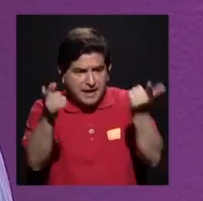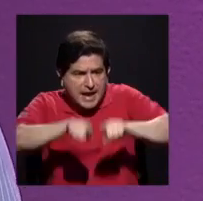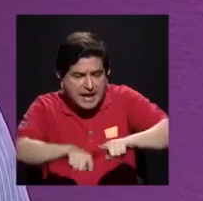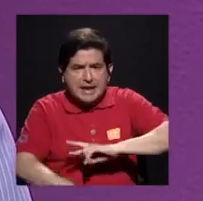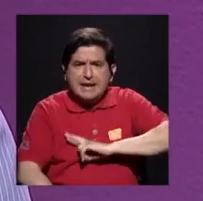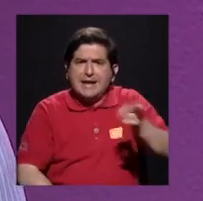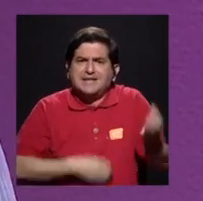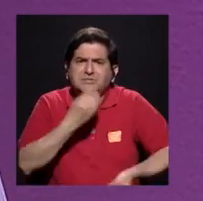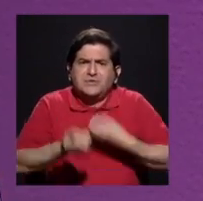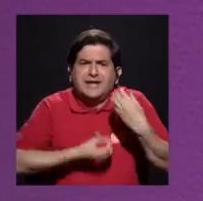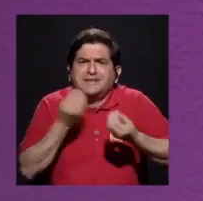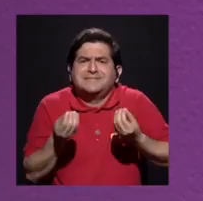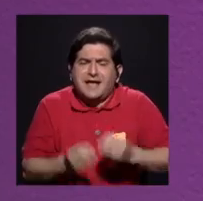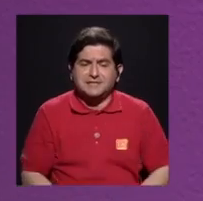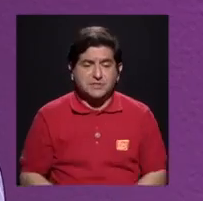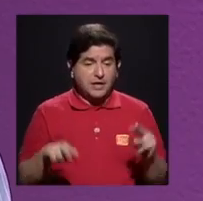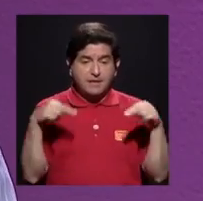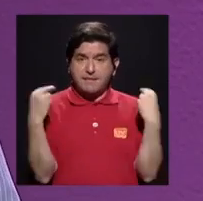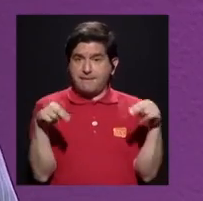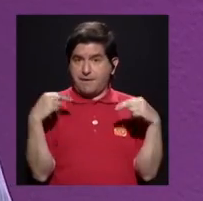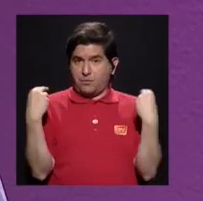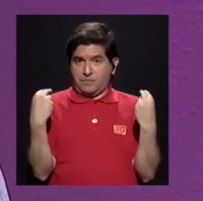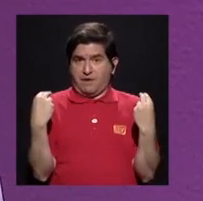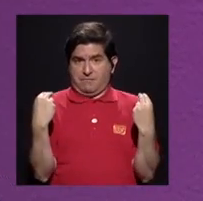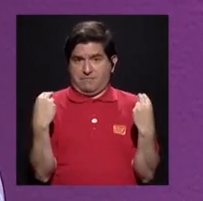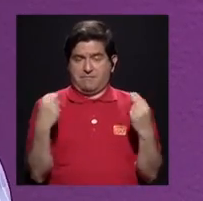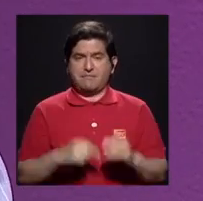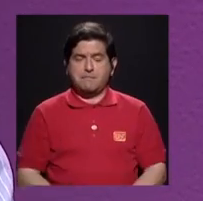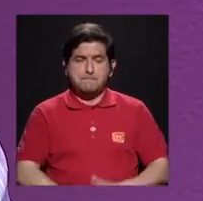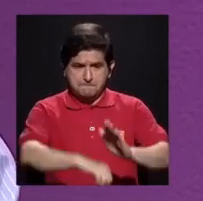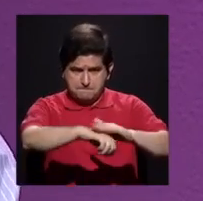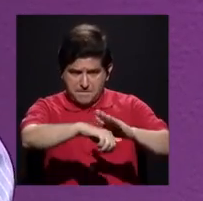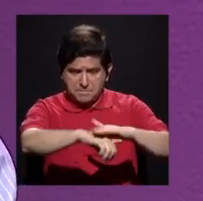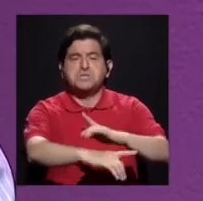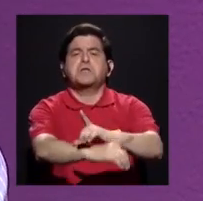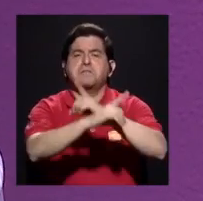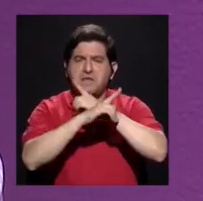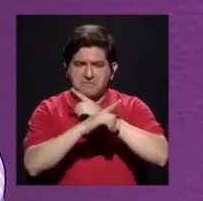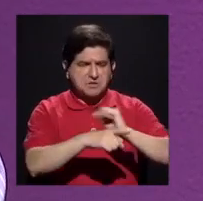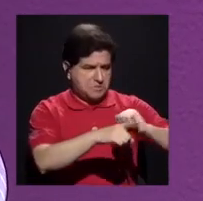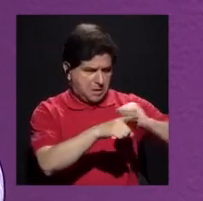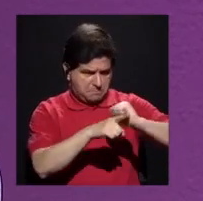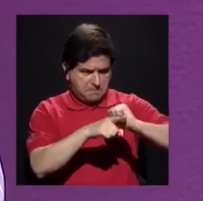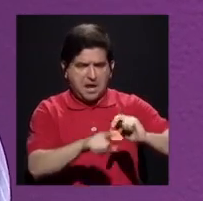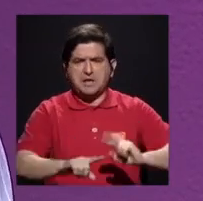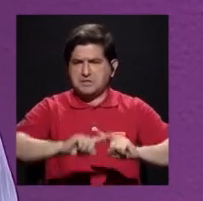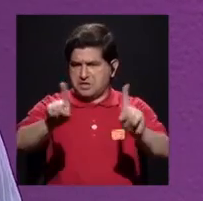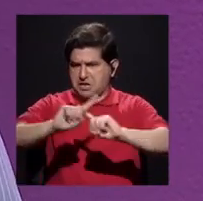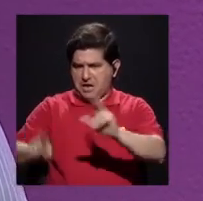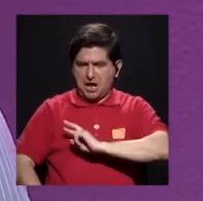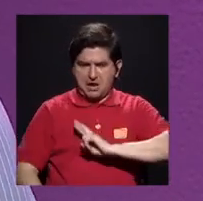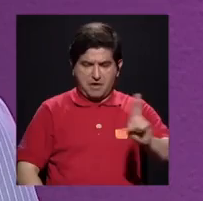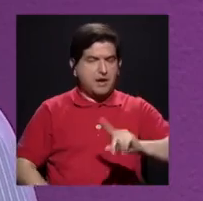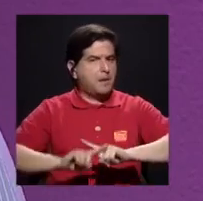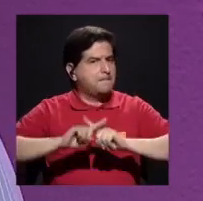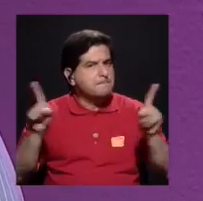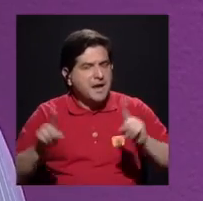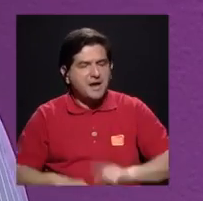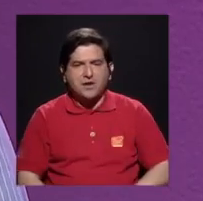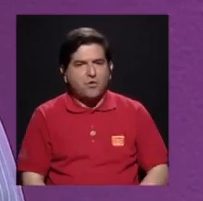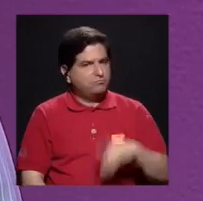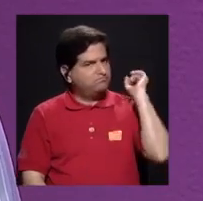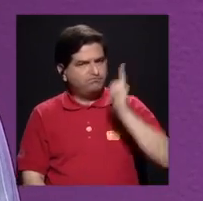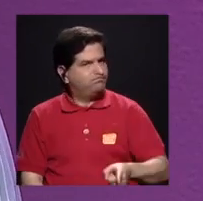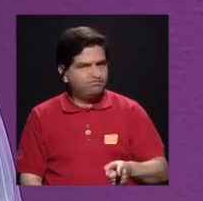religión es ser neutral permite y defiende la práctica de las religiones pero de ninguna forma impone